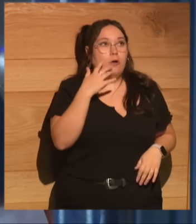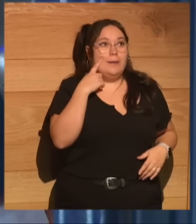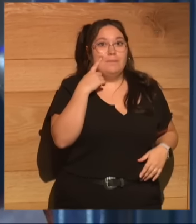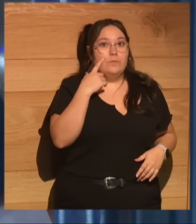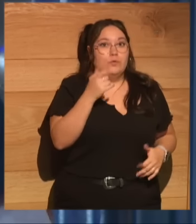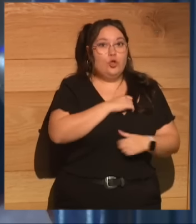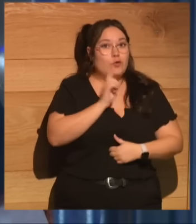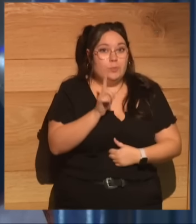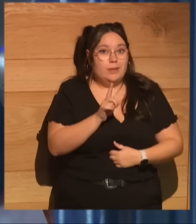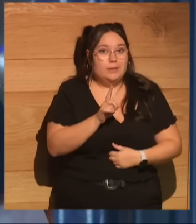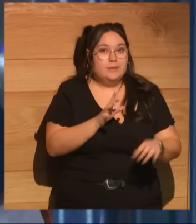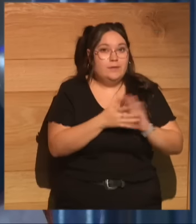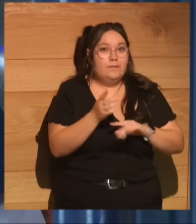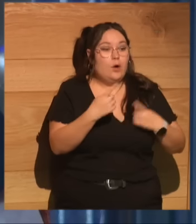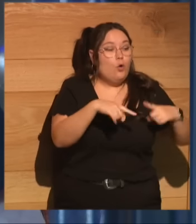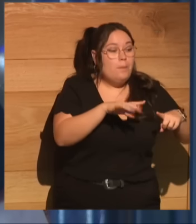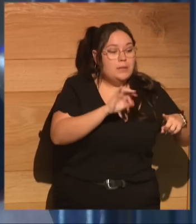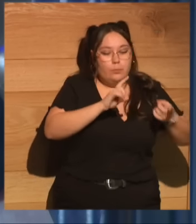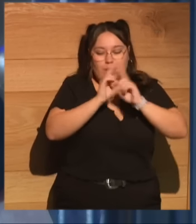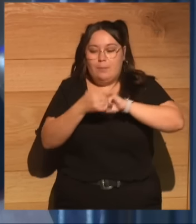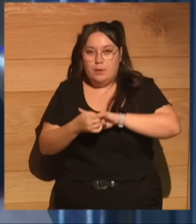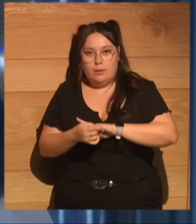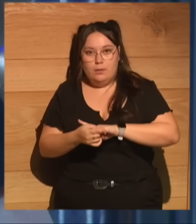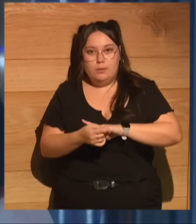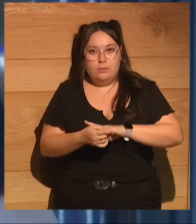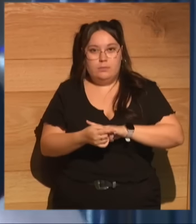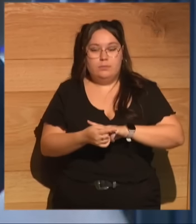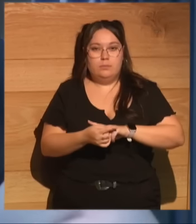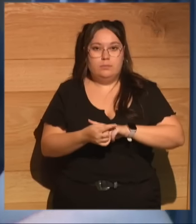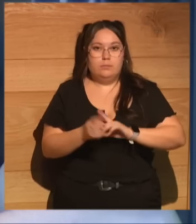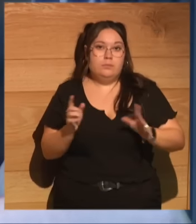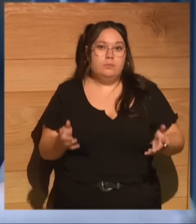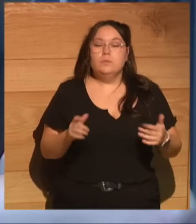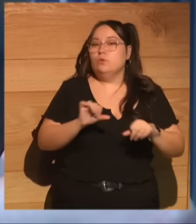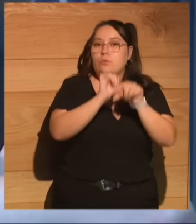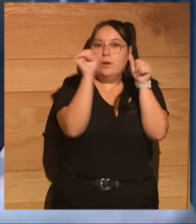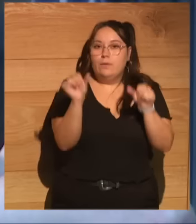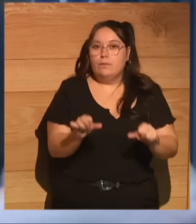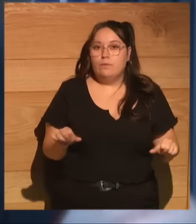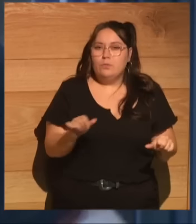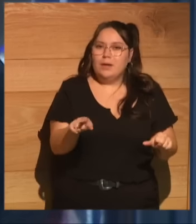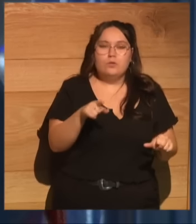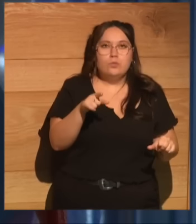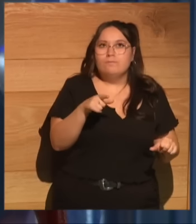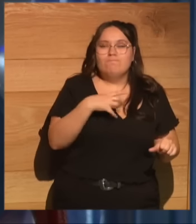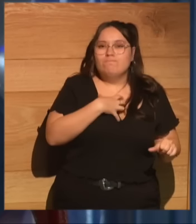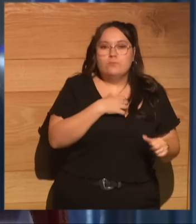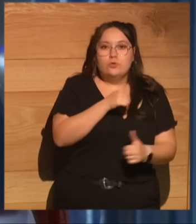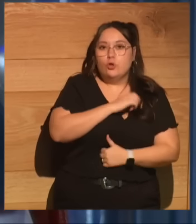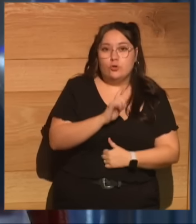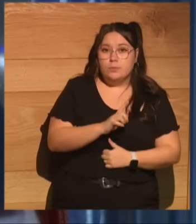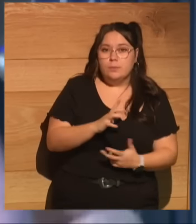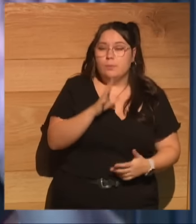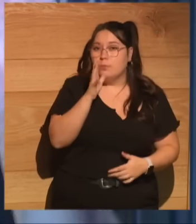impredecible. Está teniendo un compás y de repente se va a otro completamente de una forma que tú no podrías esperar en ningún